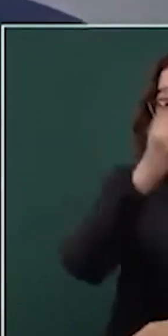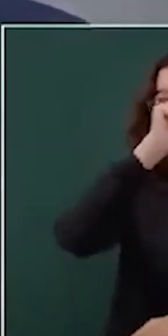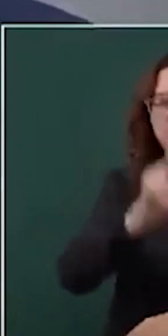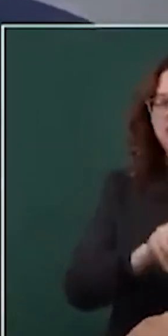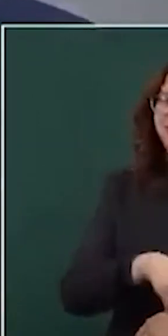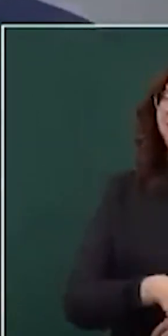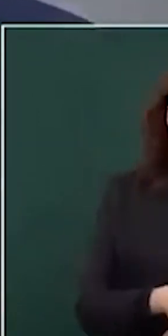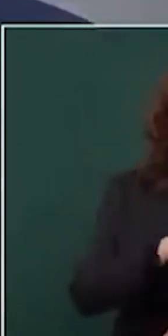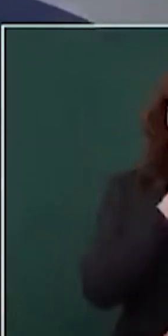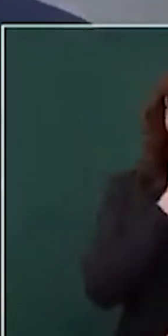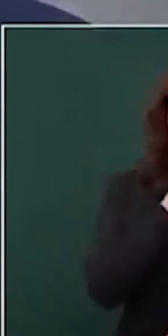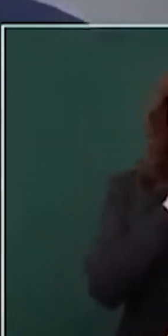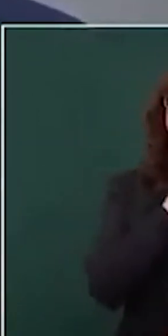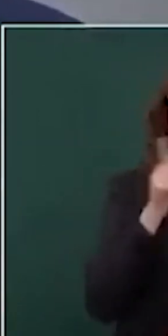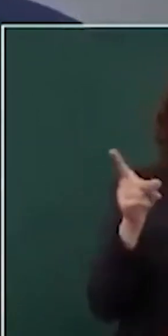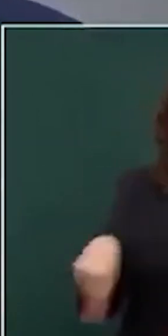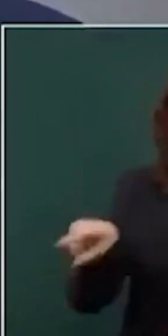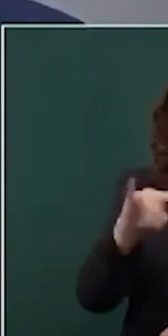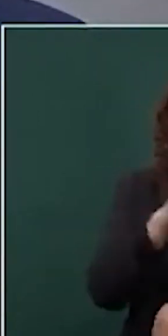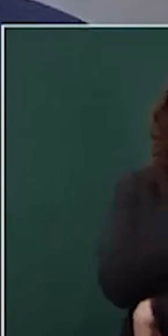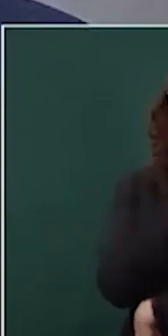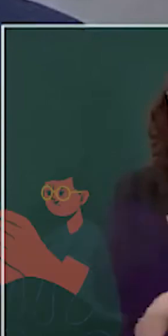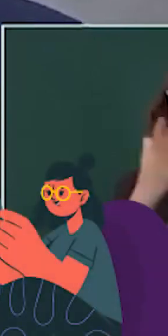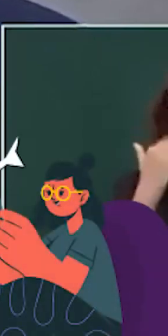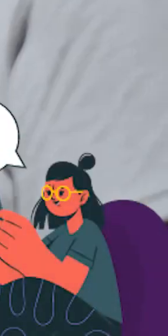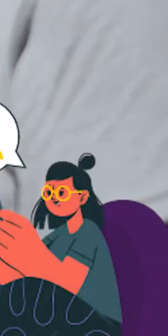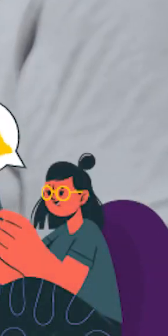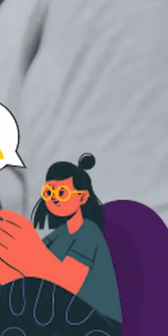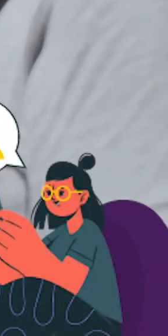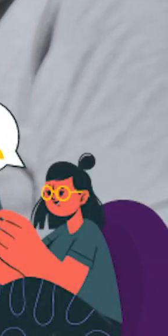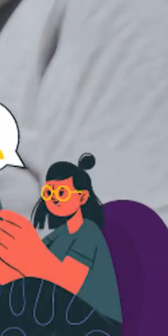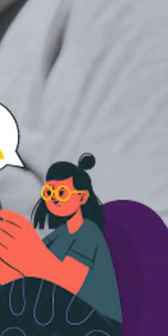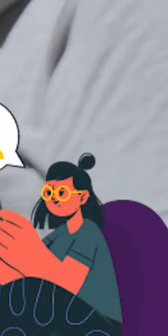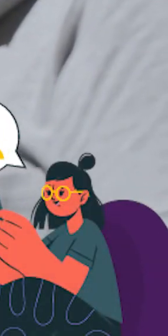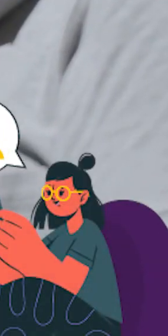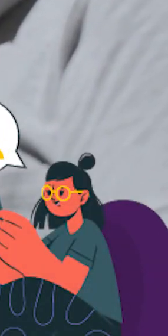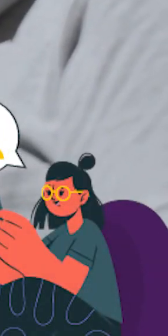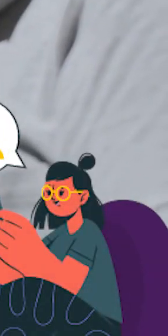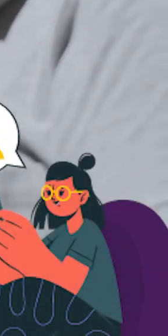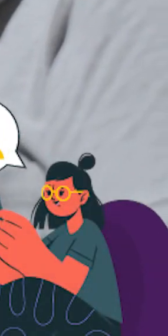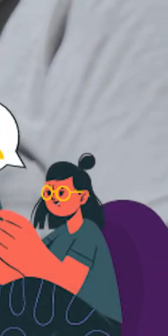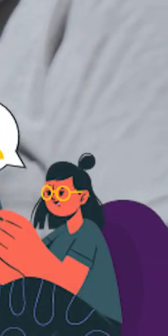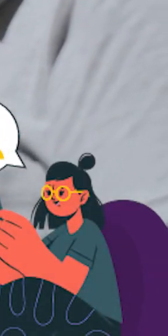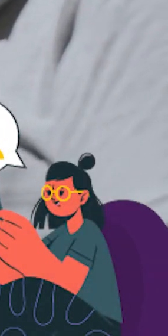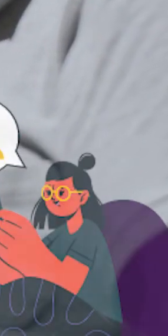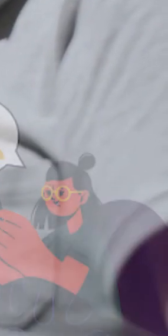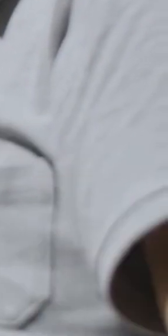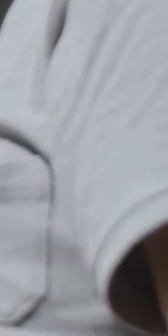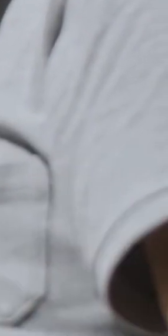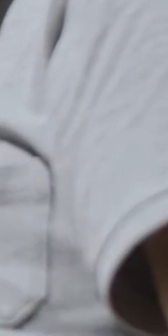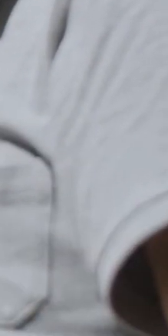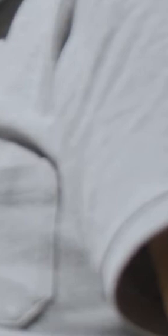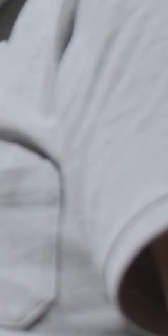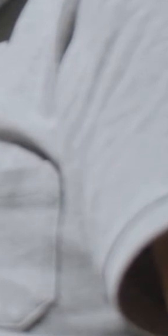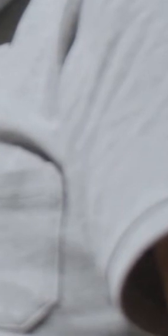de adolescentes y dijo que habrá un refuerzo para adultos mayores y también para los maestros que recibieron la vacuna de cancino